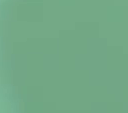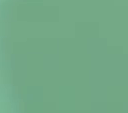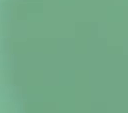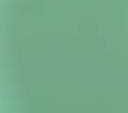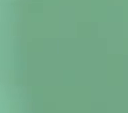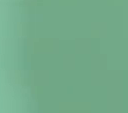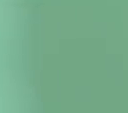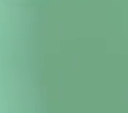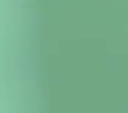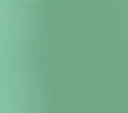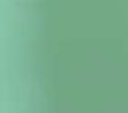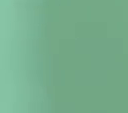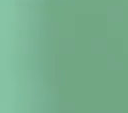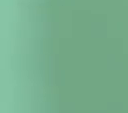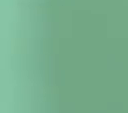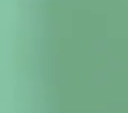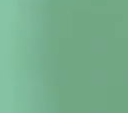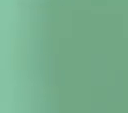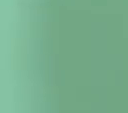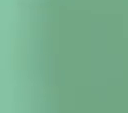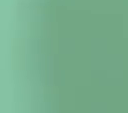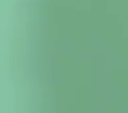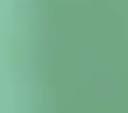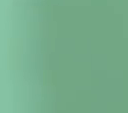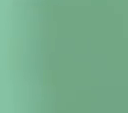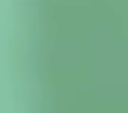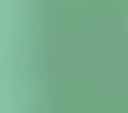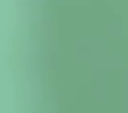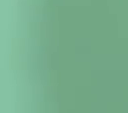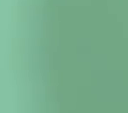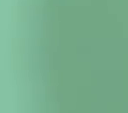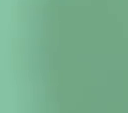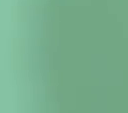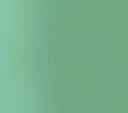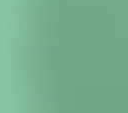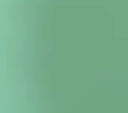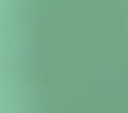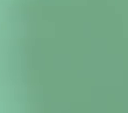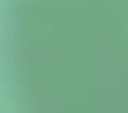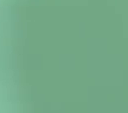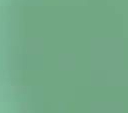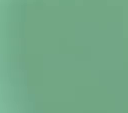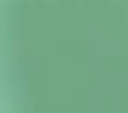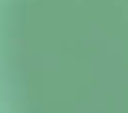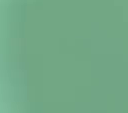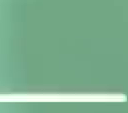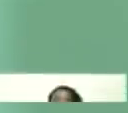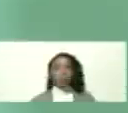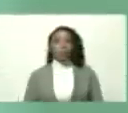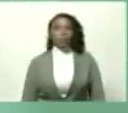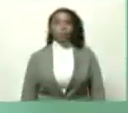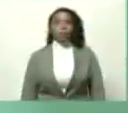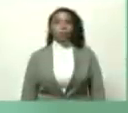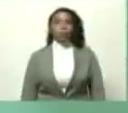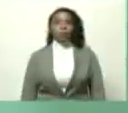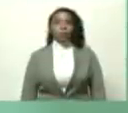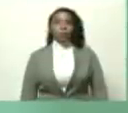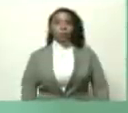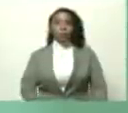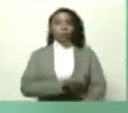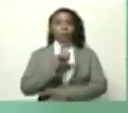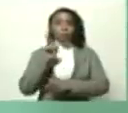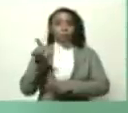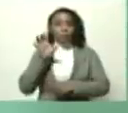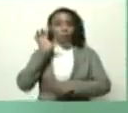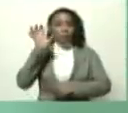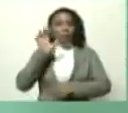Colombia. En un cóctel diabólico que implica directamente al subpresidente de ese país,